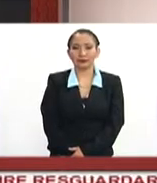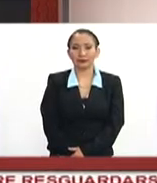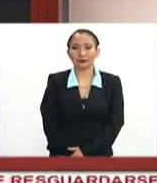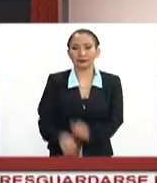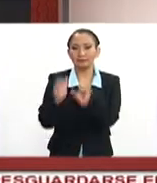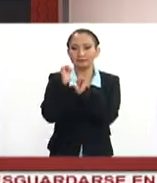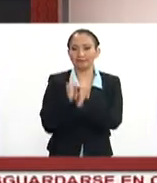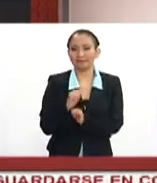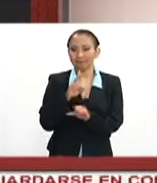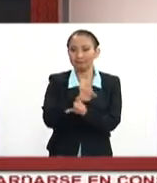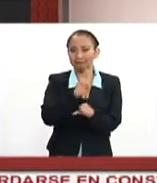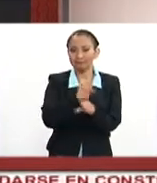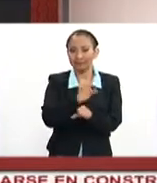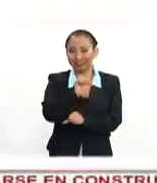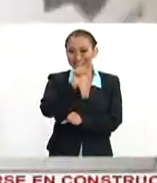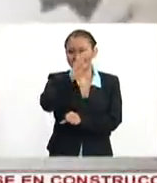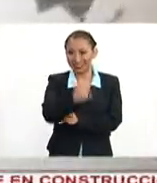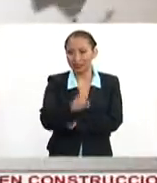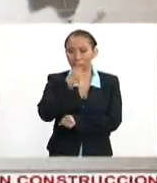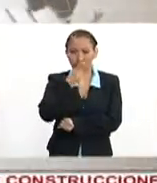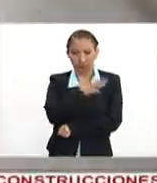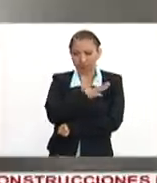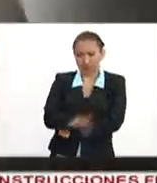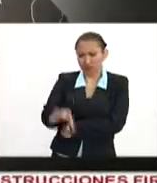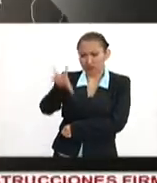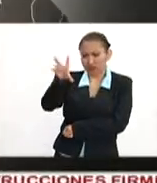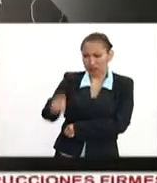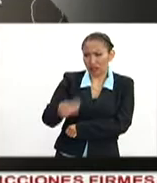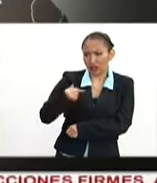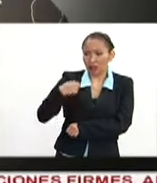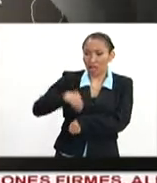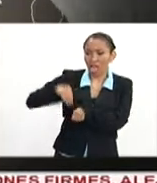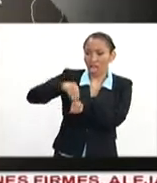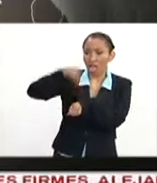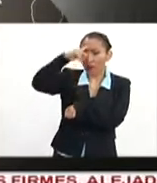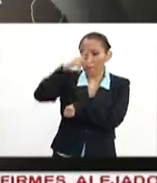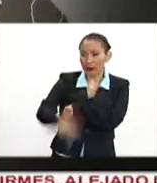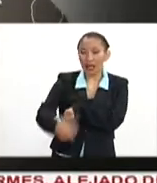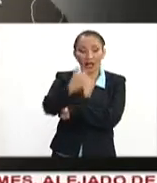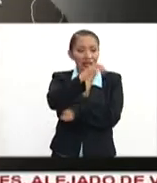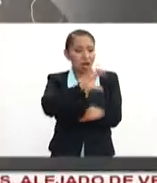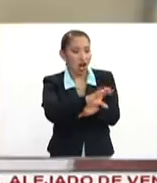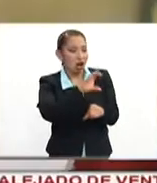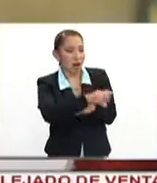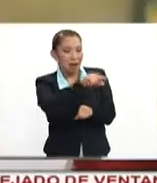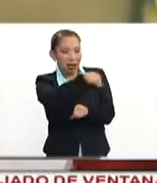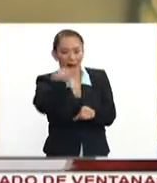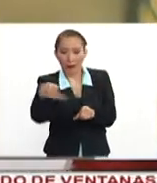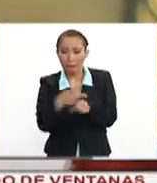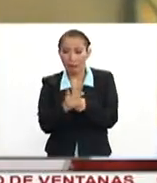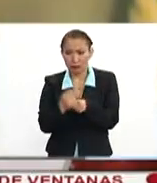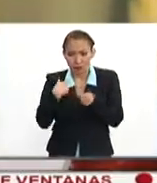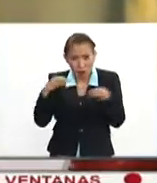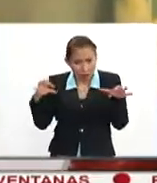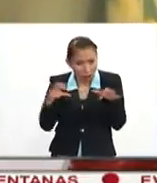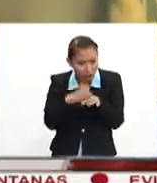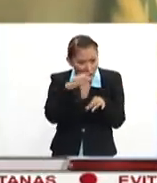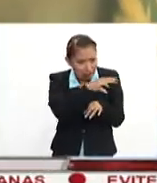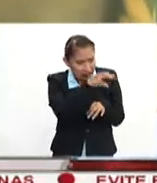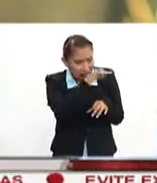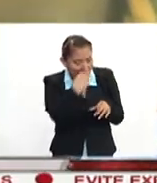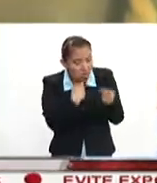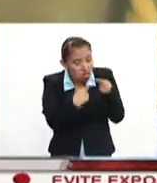El canciller de Venezuela, Samuel Moncada, rechazó las excusas de México y Colombia, países que negaron estar trabajando con la